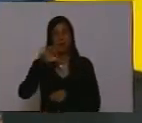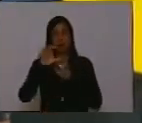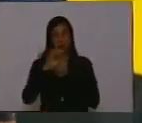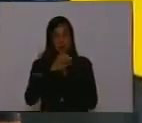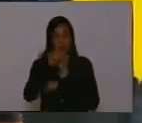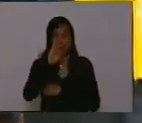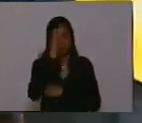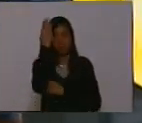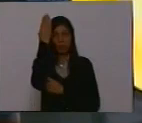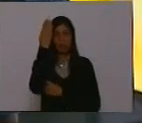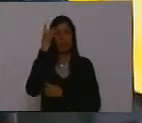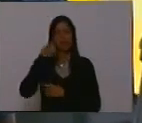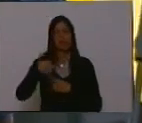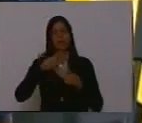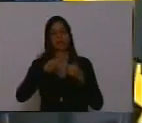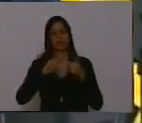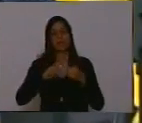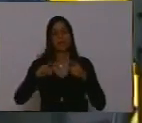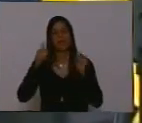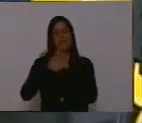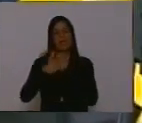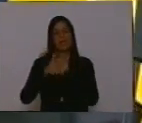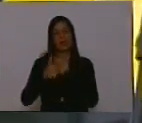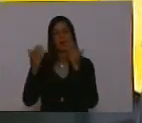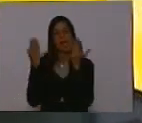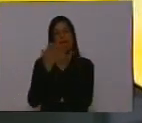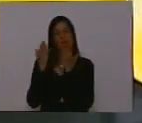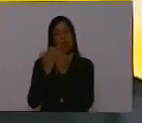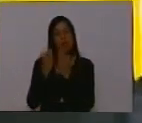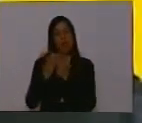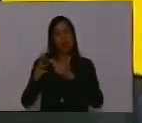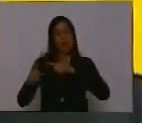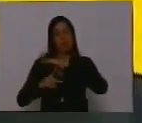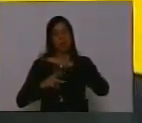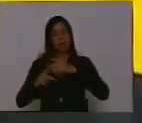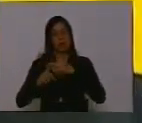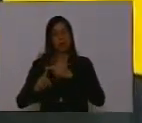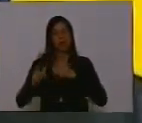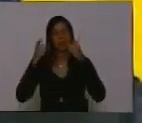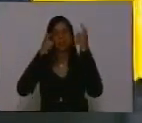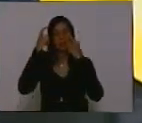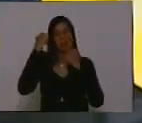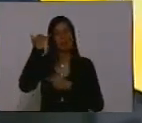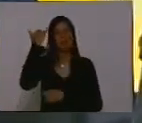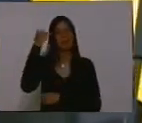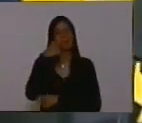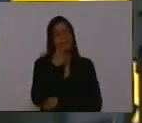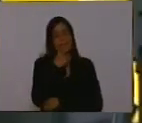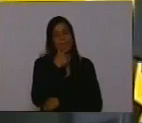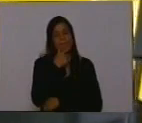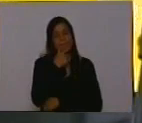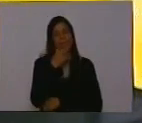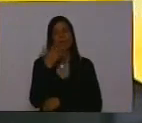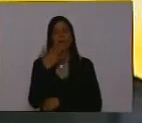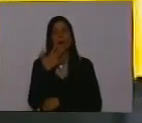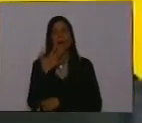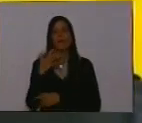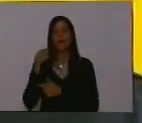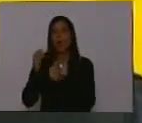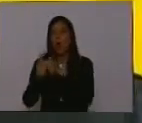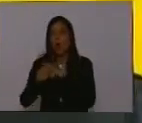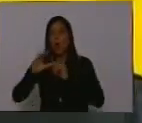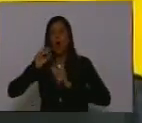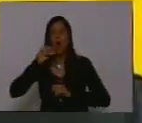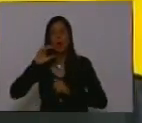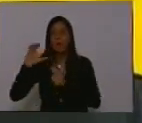hablamos del deporte escolar, el deporte escolar fundamental. El comandante Chávez creía que la captación de nuevos talentos